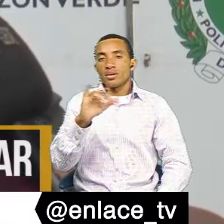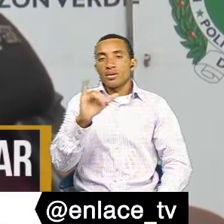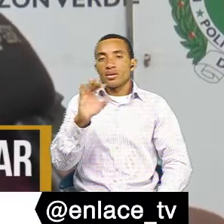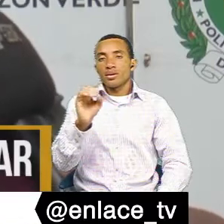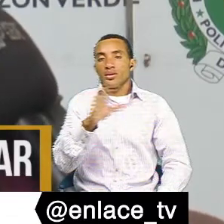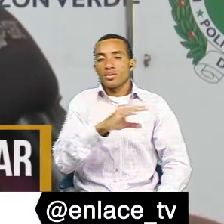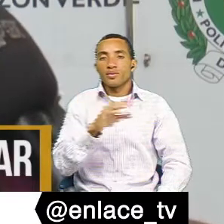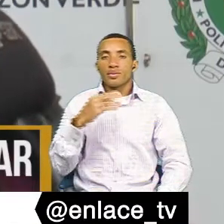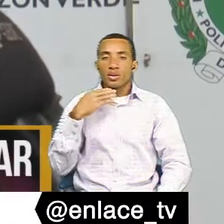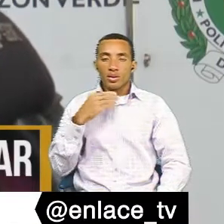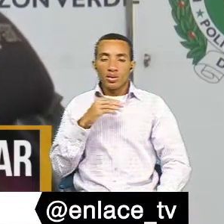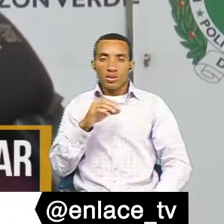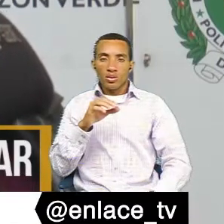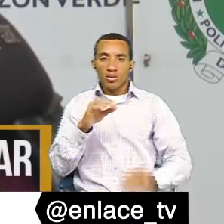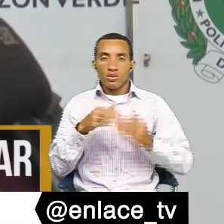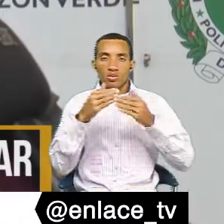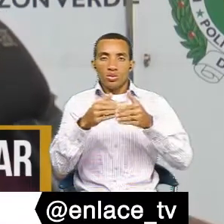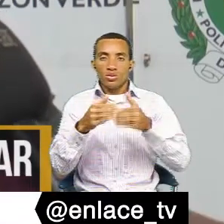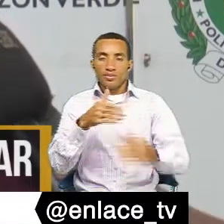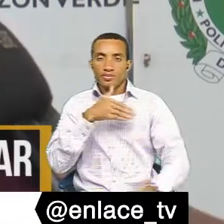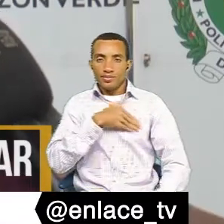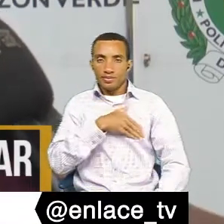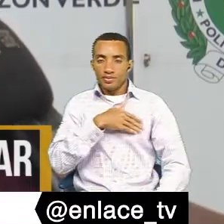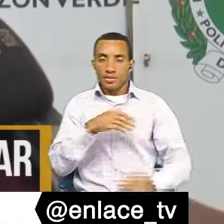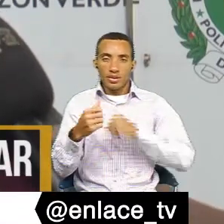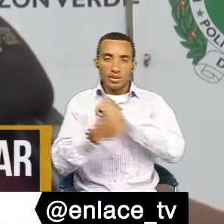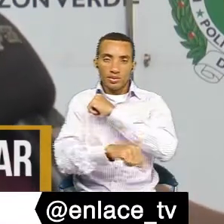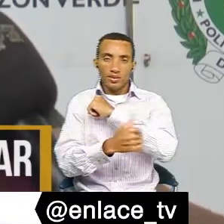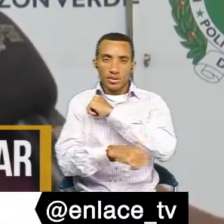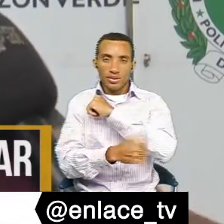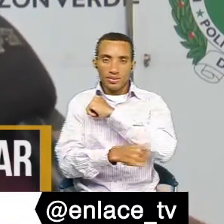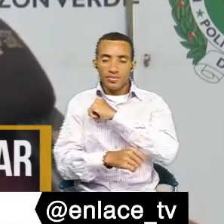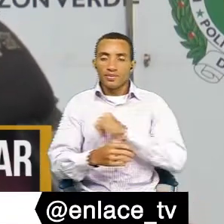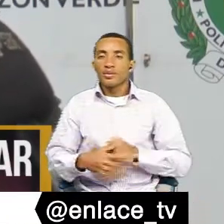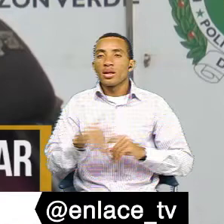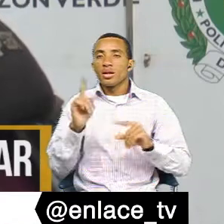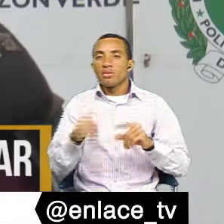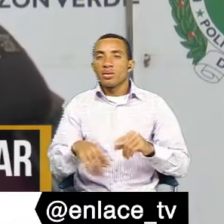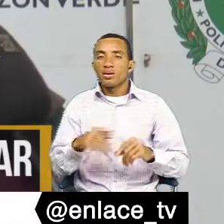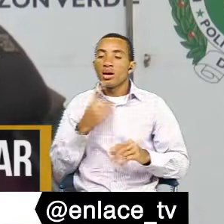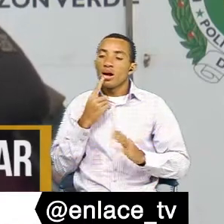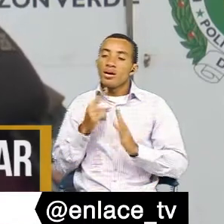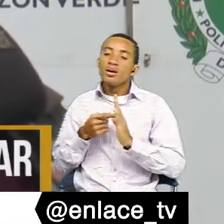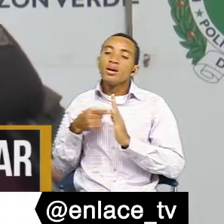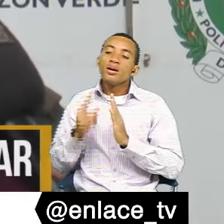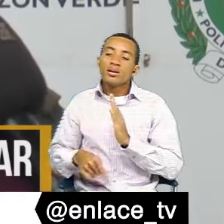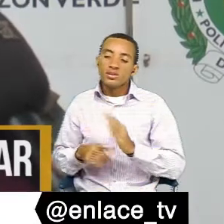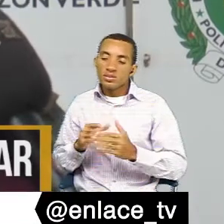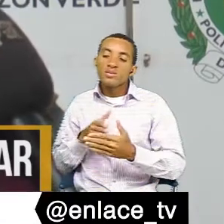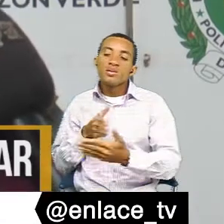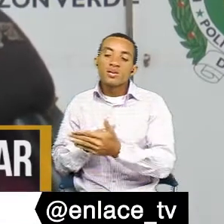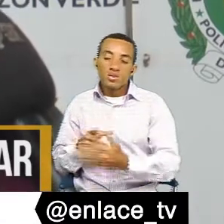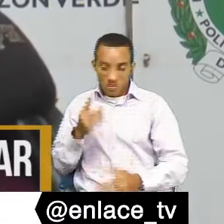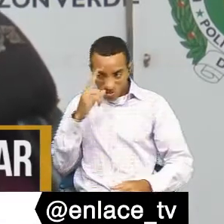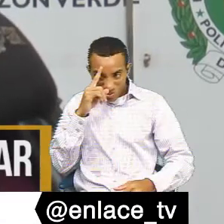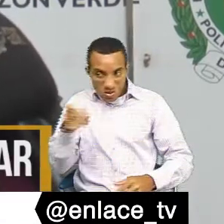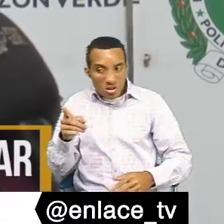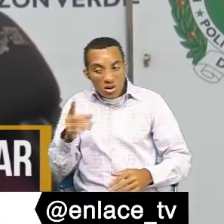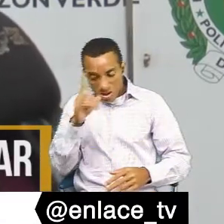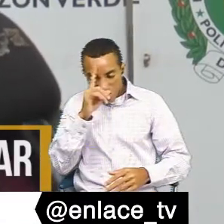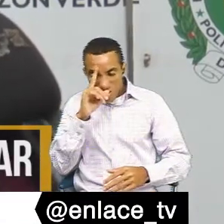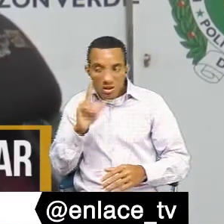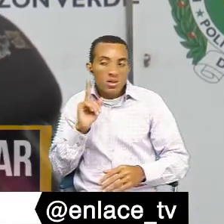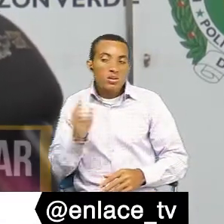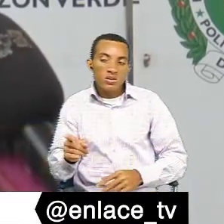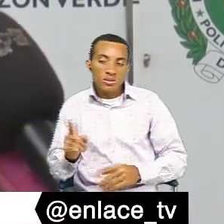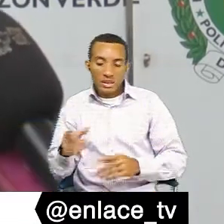Fundamentalmente los casos son de este talante, ¿no? De amenazas verbales, de agresiones físicas,